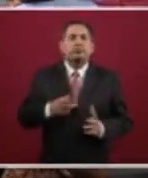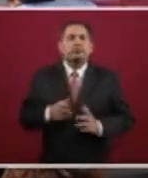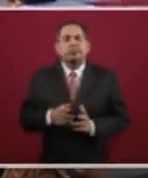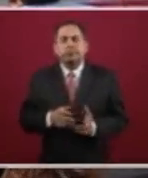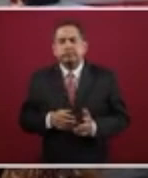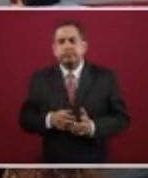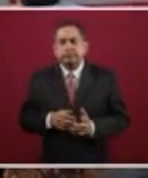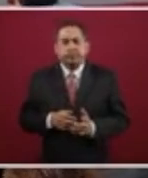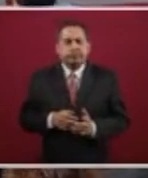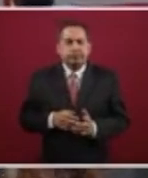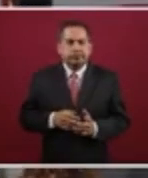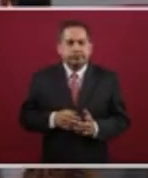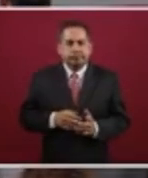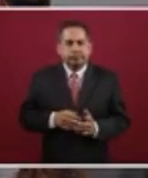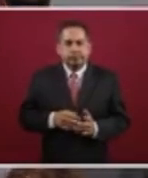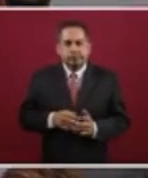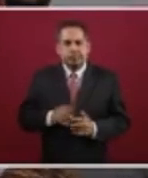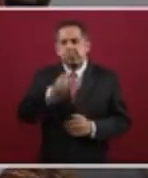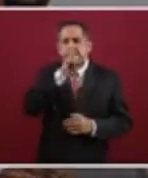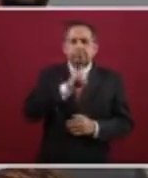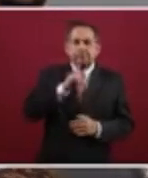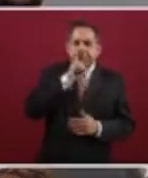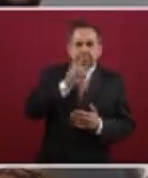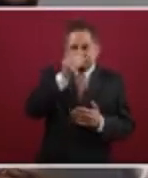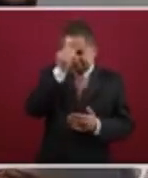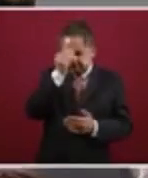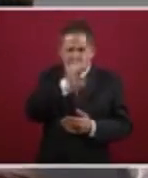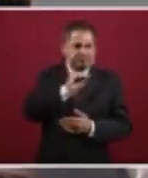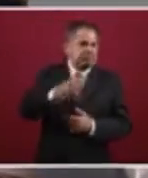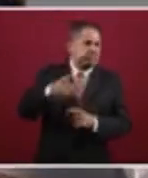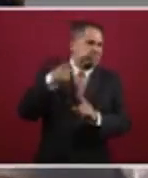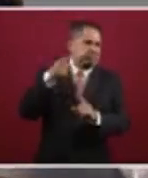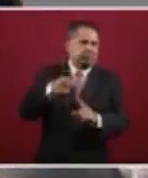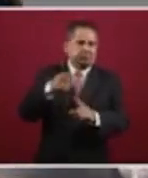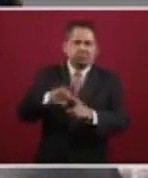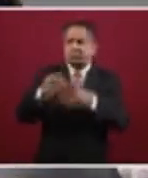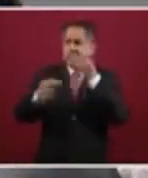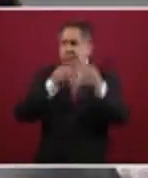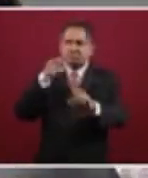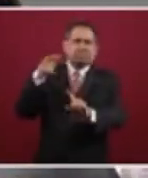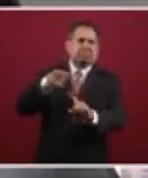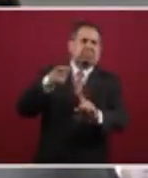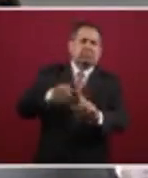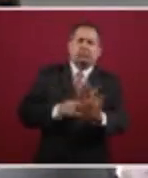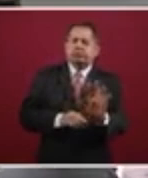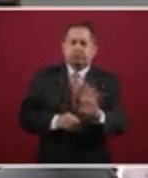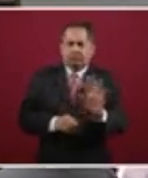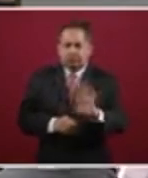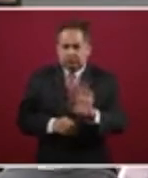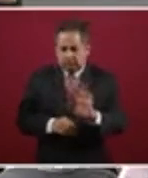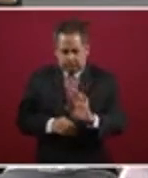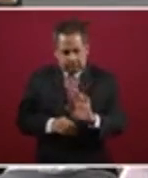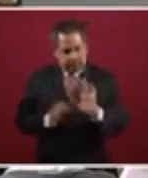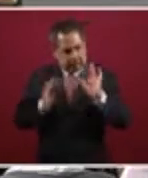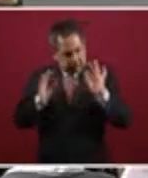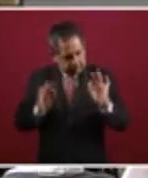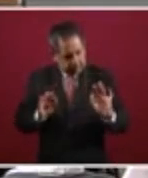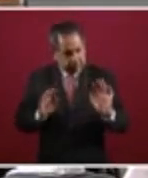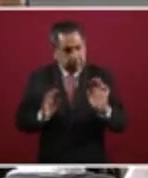este mentir no no crear campañas de desprestigio